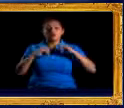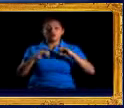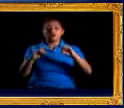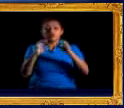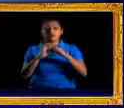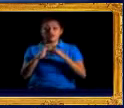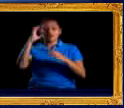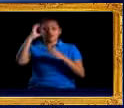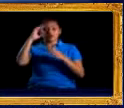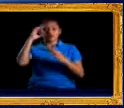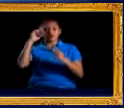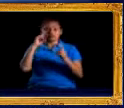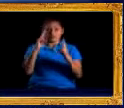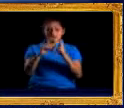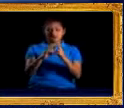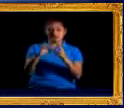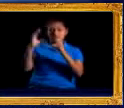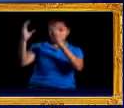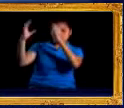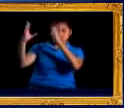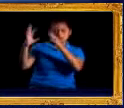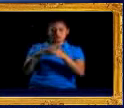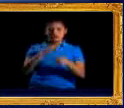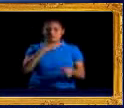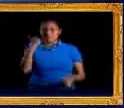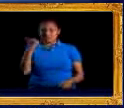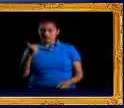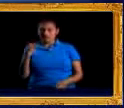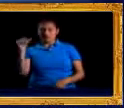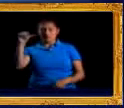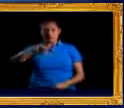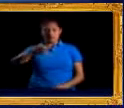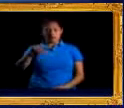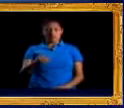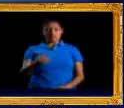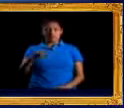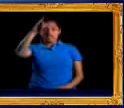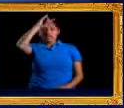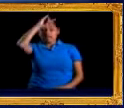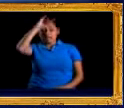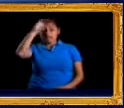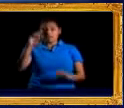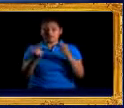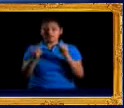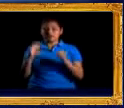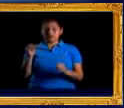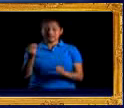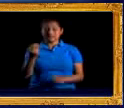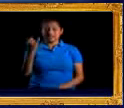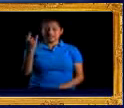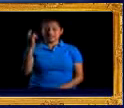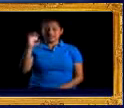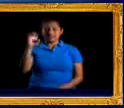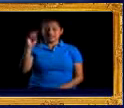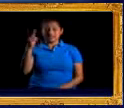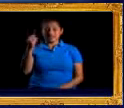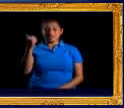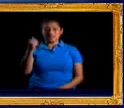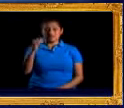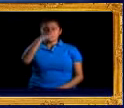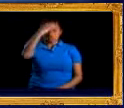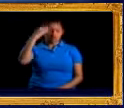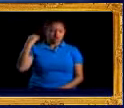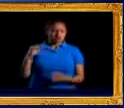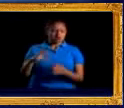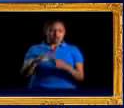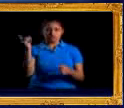del conocimiento del bien y del mal. Satanás hizo que Eva se olvidara, hermano, de todo